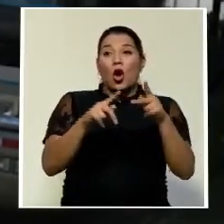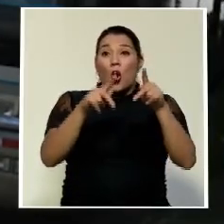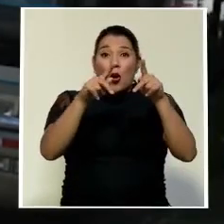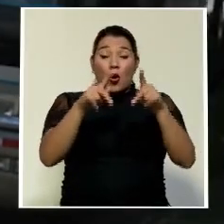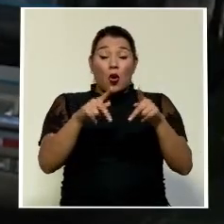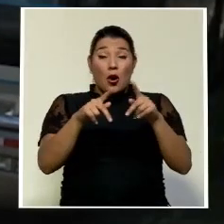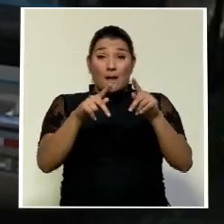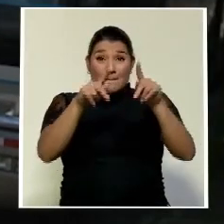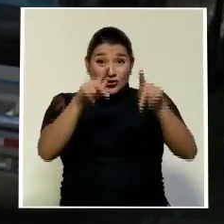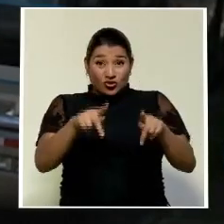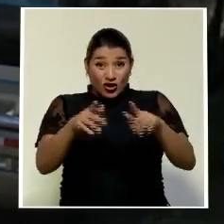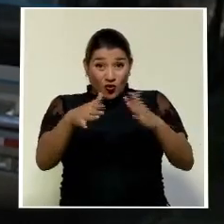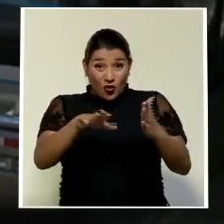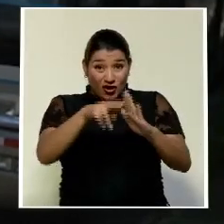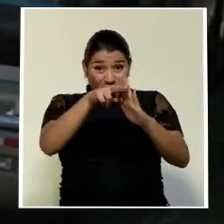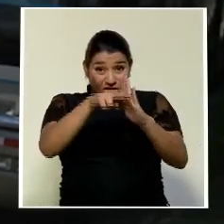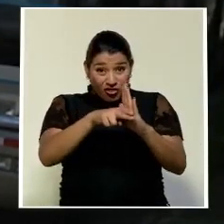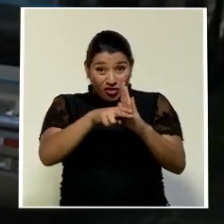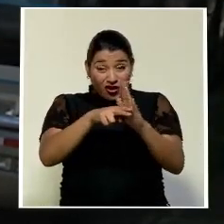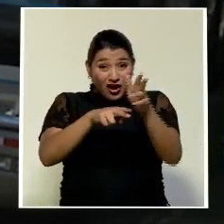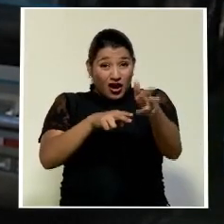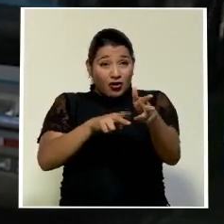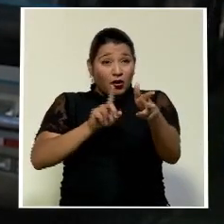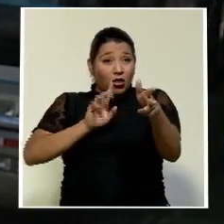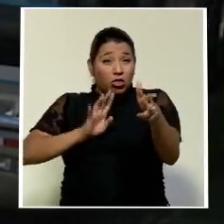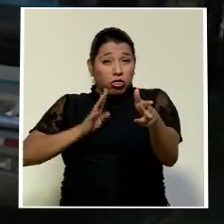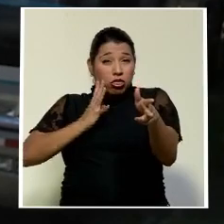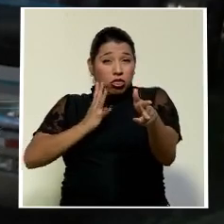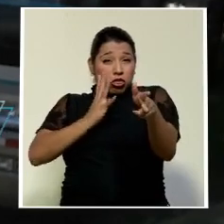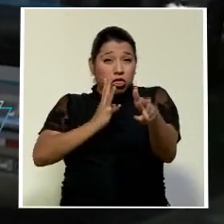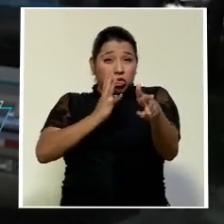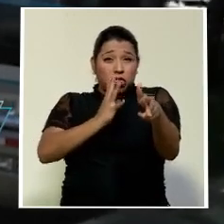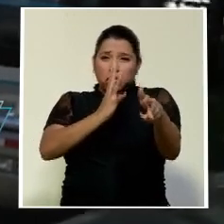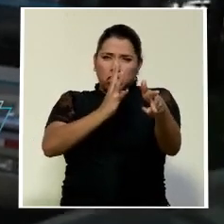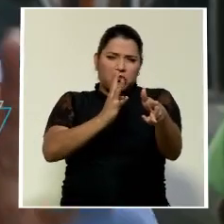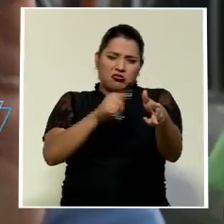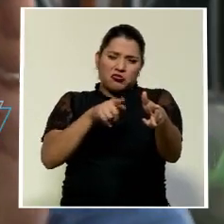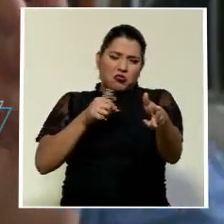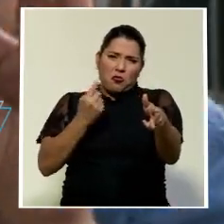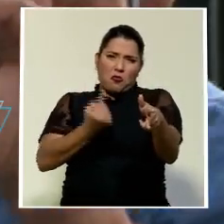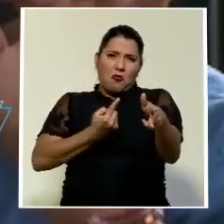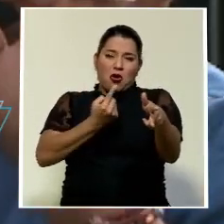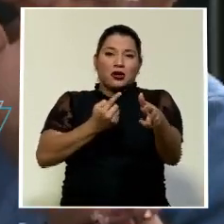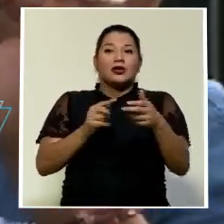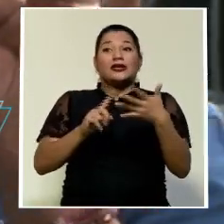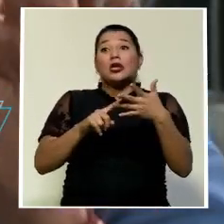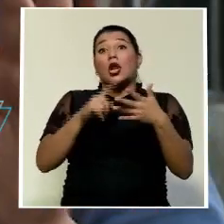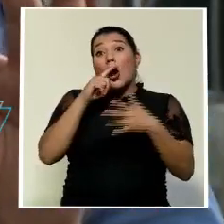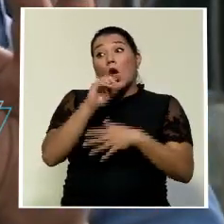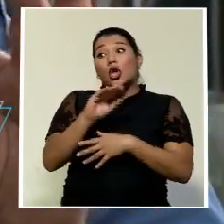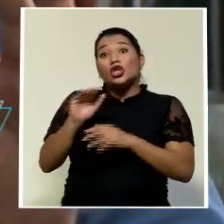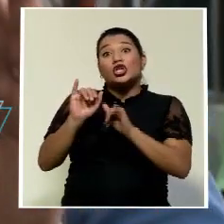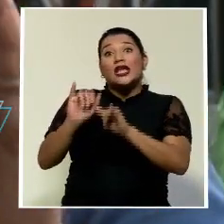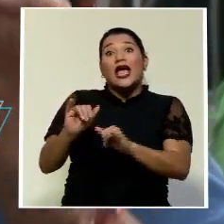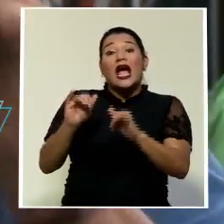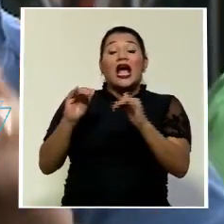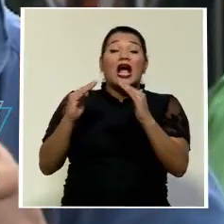con acompañantes, los niños trabajan parte del tiempo en sus hogares. Han habido dos pequeños acuerdos